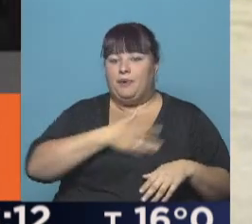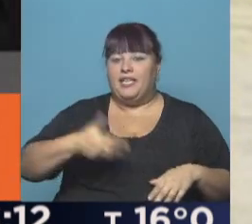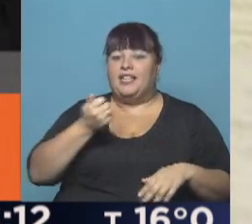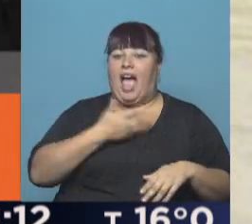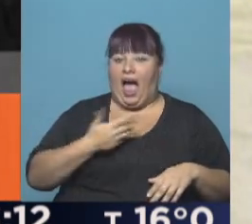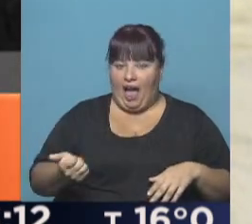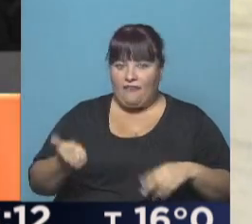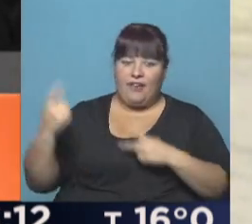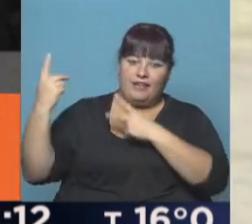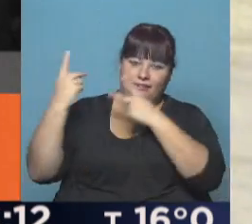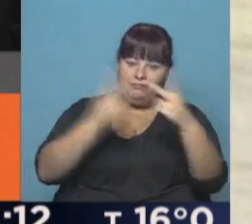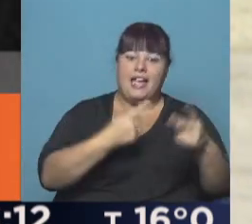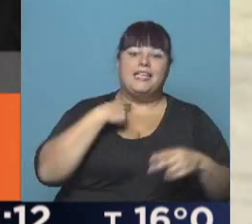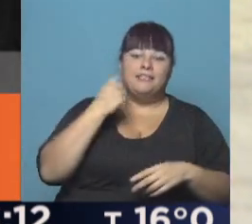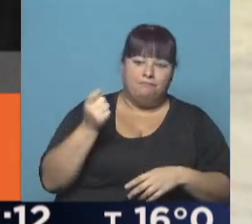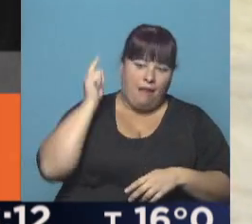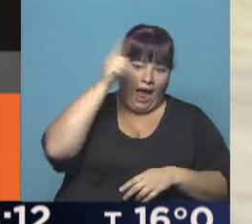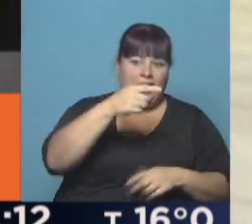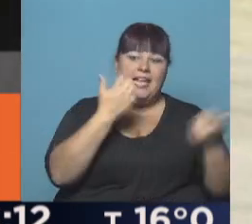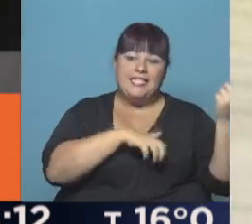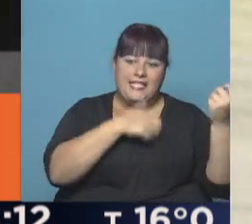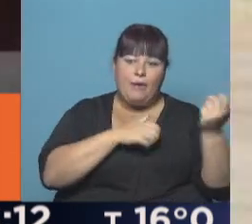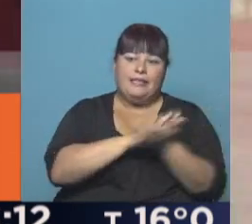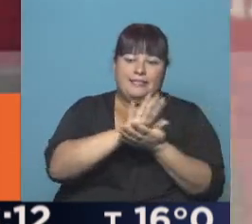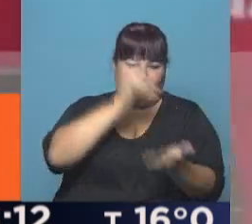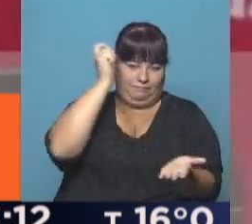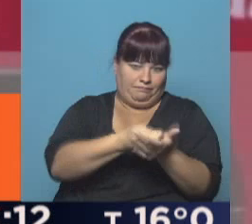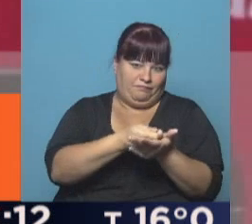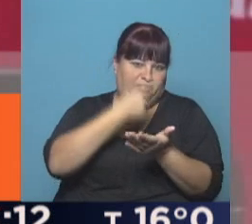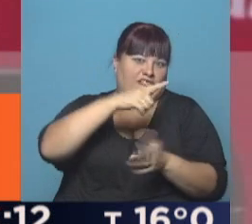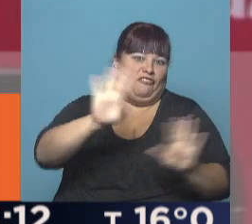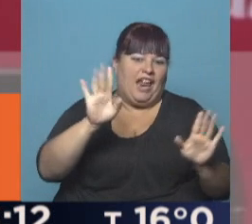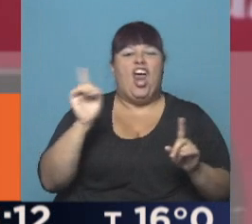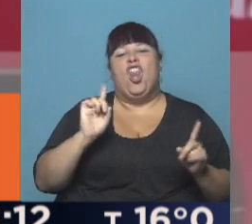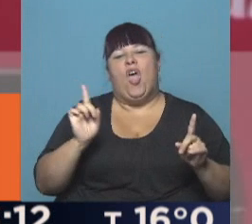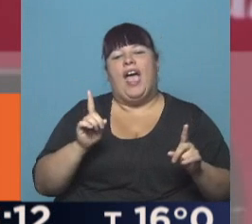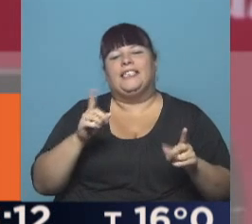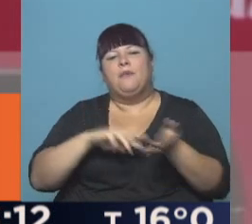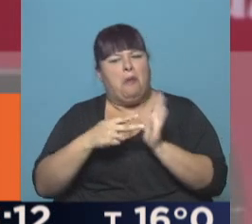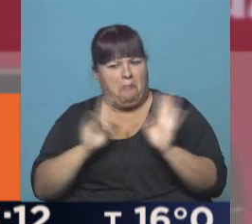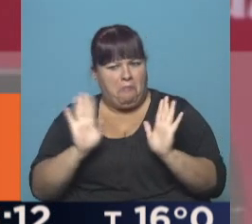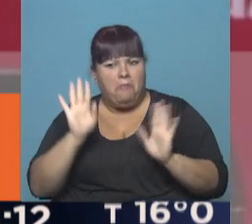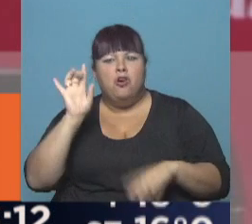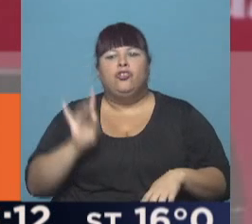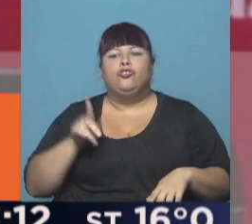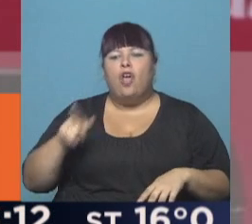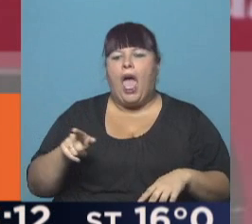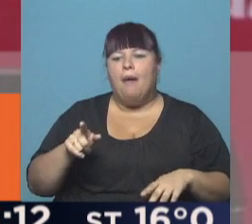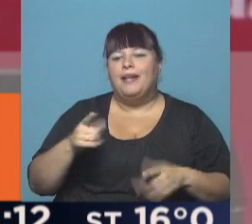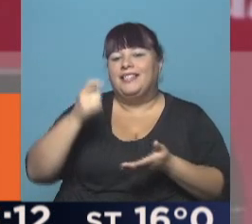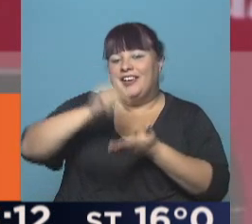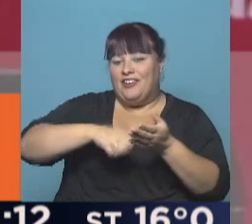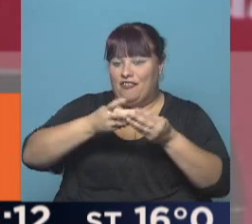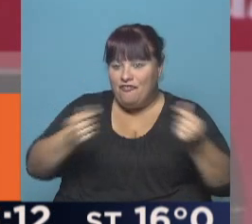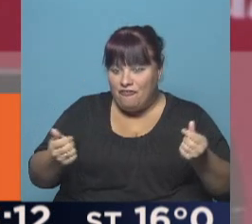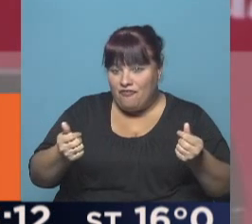AFA viajando a España, llegando a Sevilla para destrabar definitivamente. No es que existan problemas, simplemente que por la rescisión